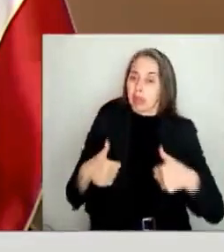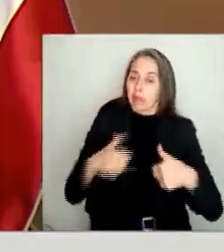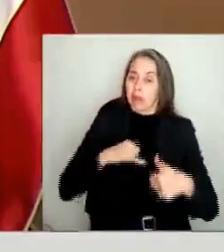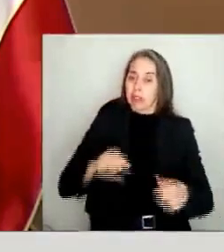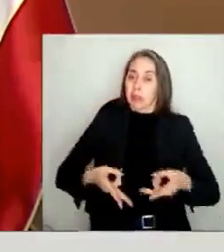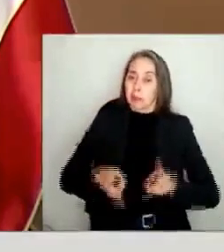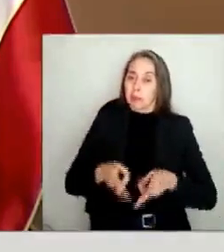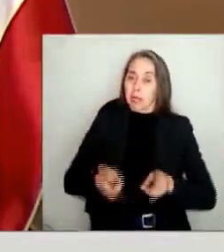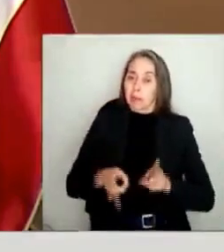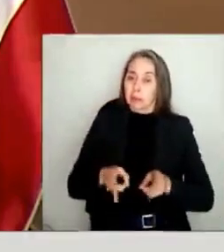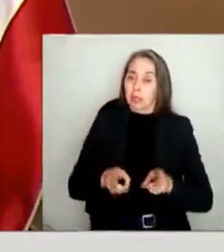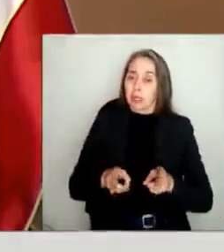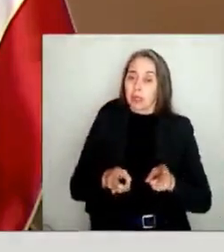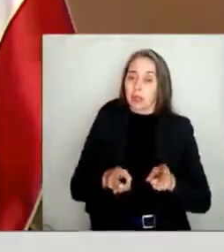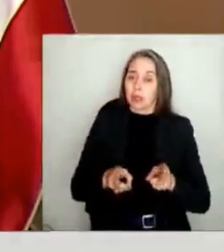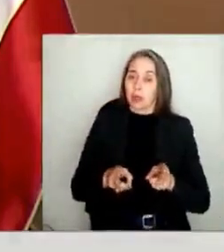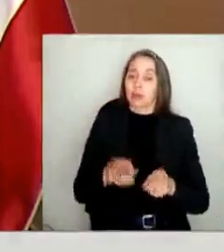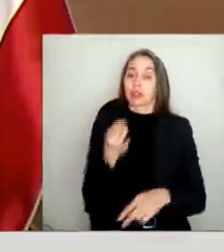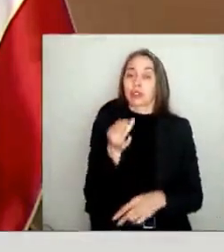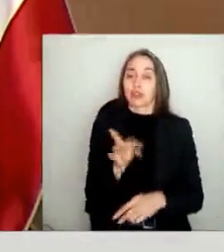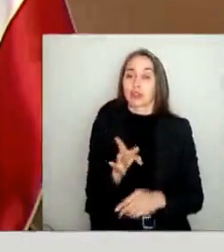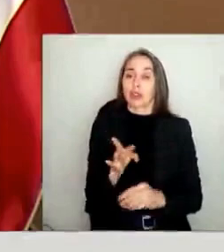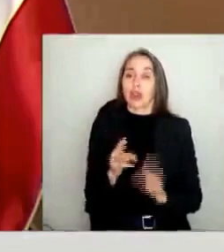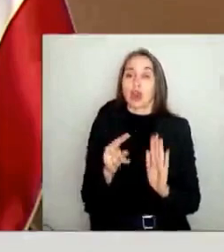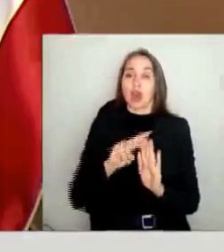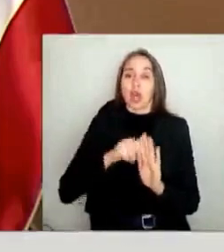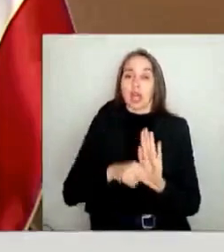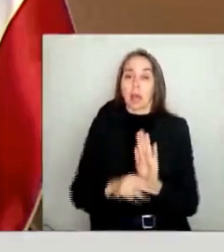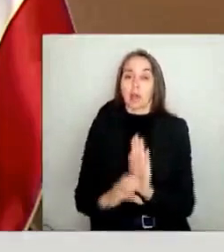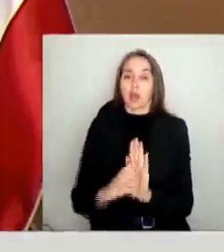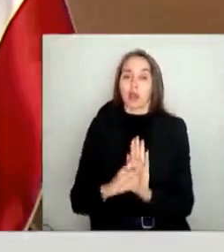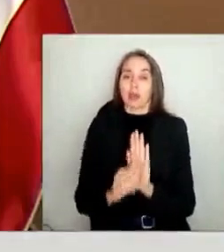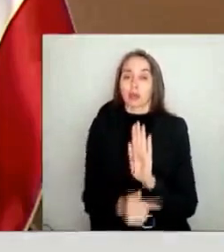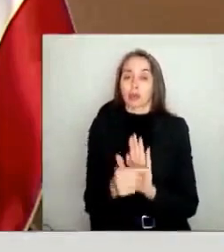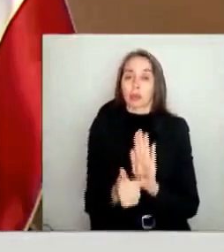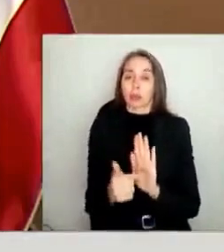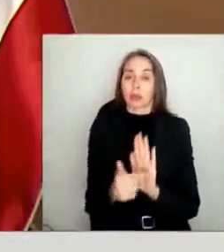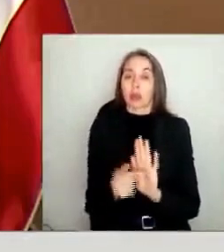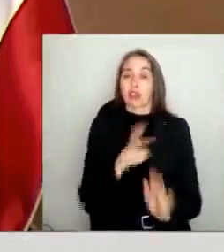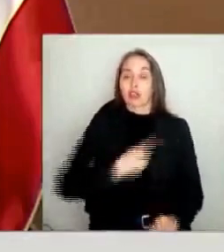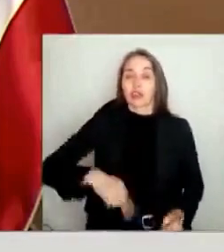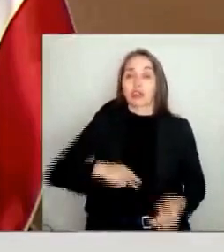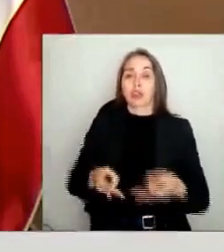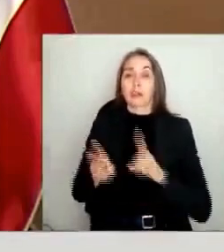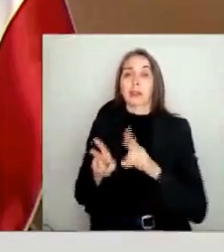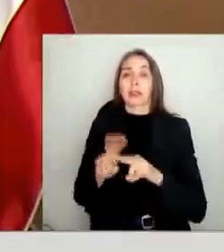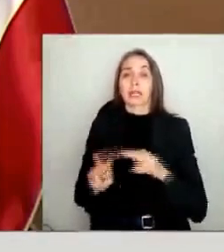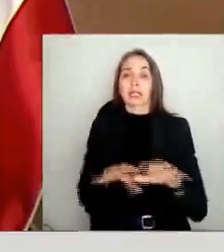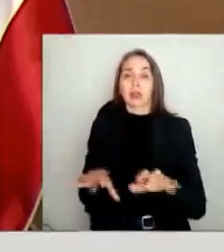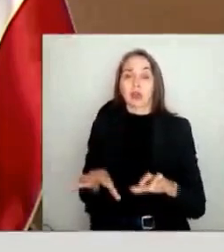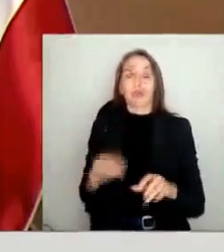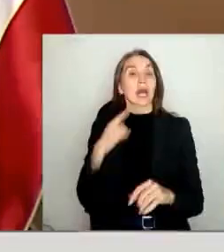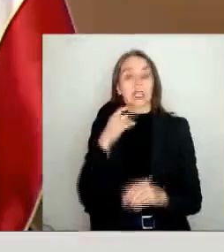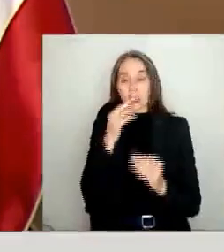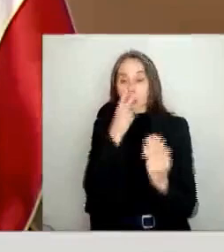través de eh solamente las modificaciones a la carta fundamental permitamos cosas que objetivamente y abiertamente son